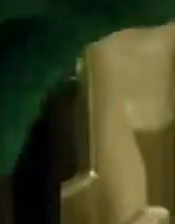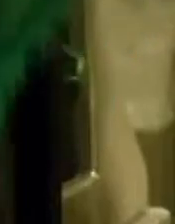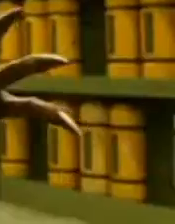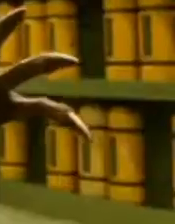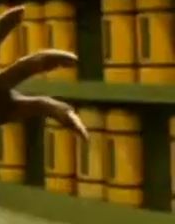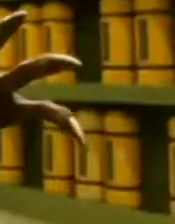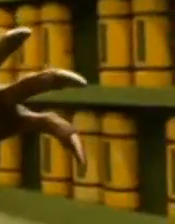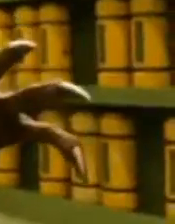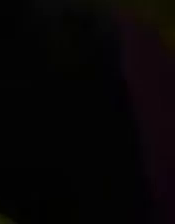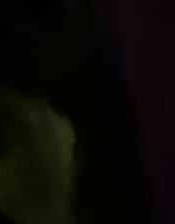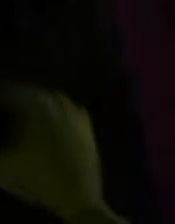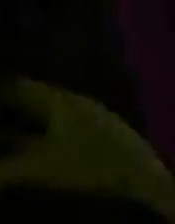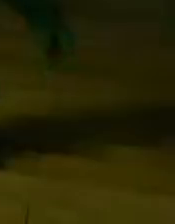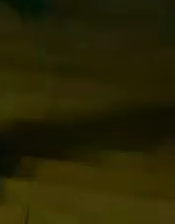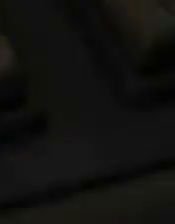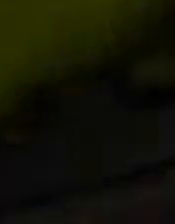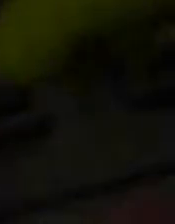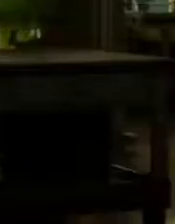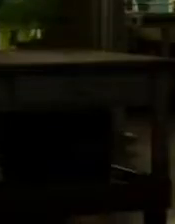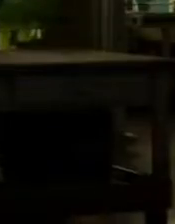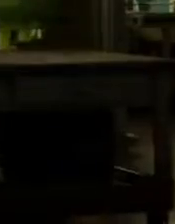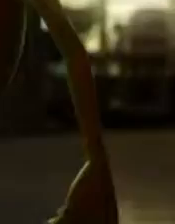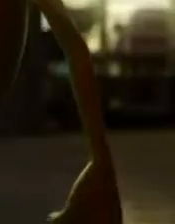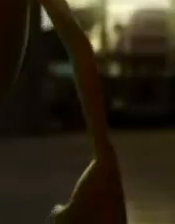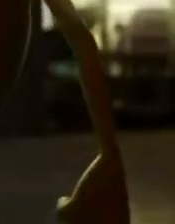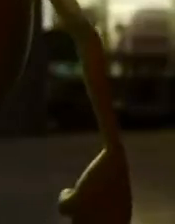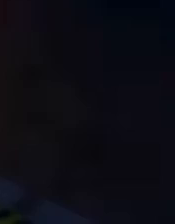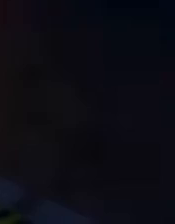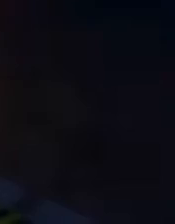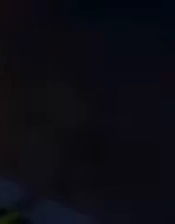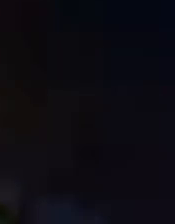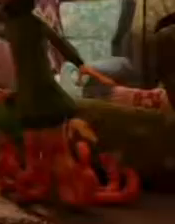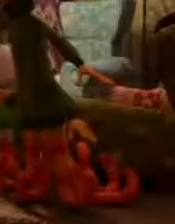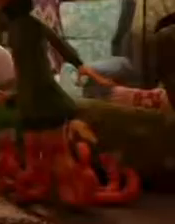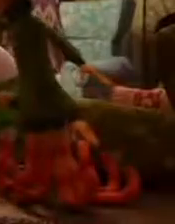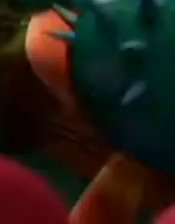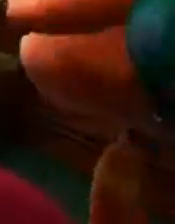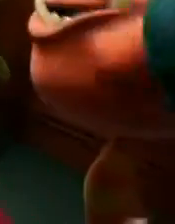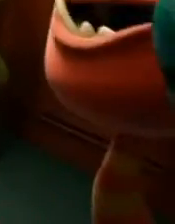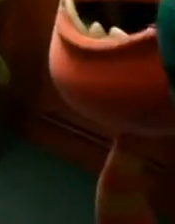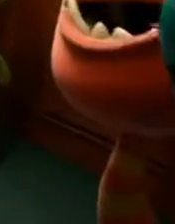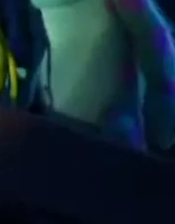¡Es peligroso! ¡No entren ahí! ¡Abre la puerta! ¿Pero qué hacen arriba?